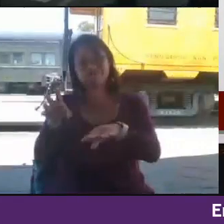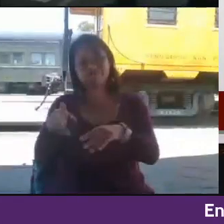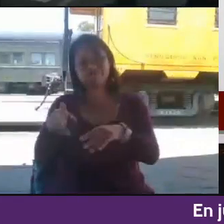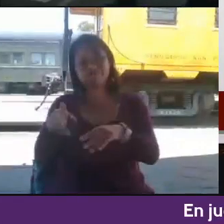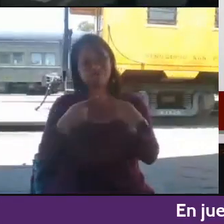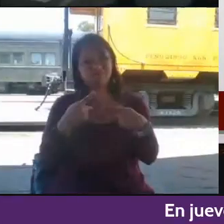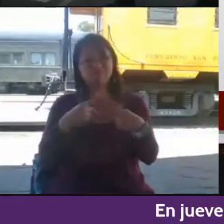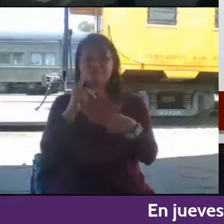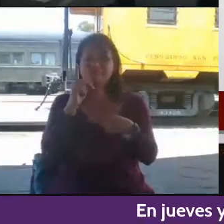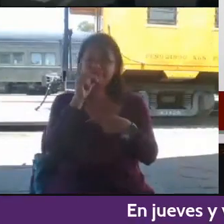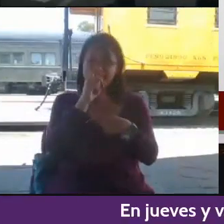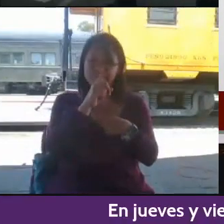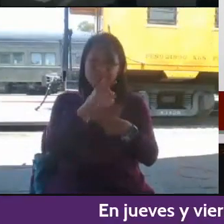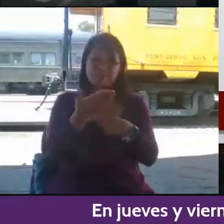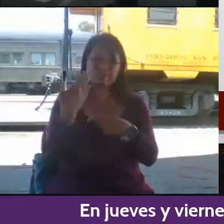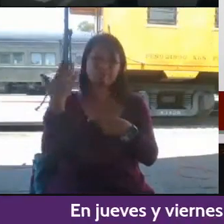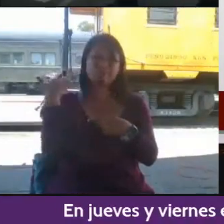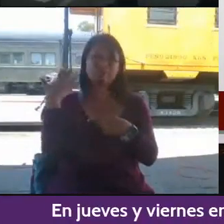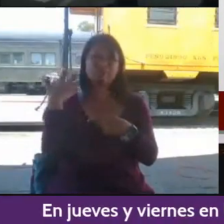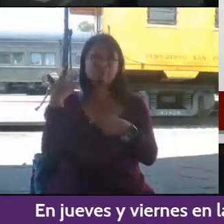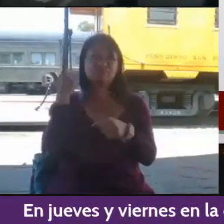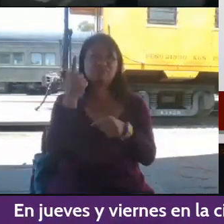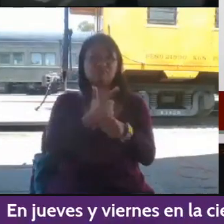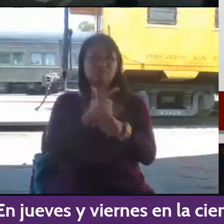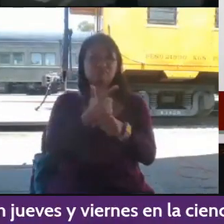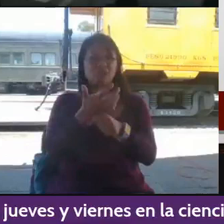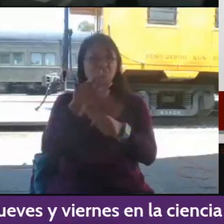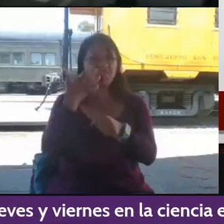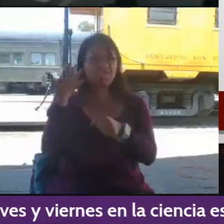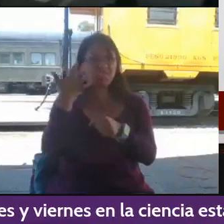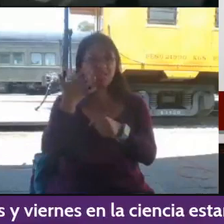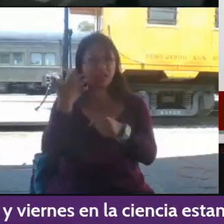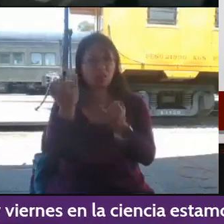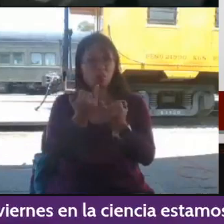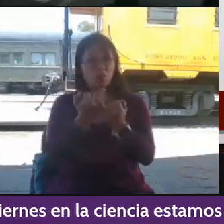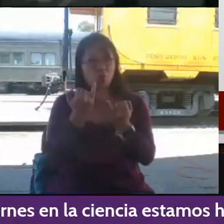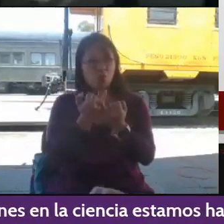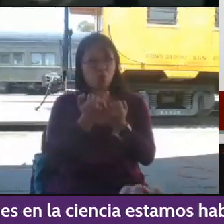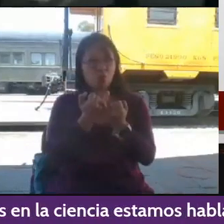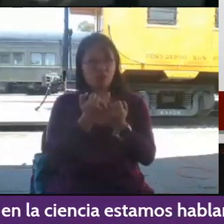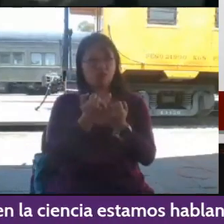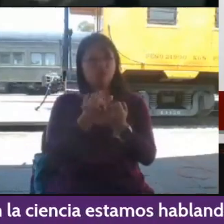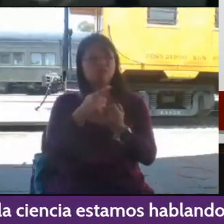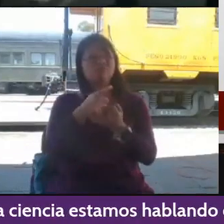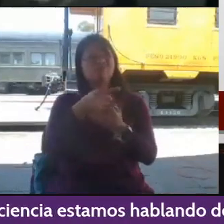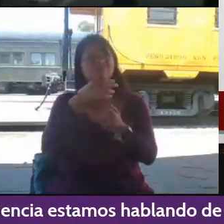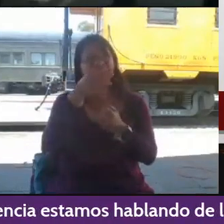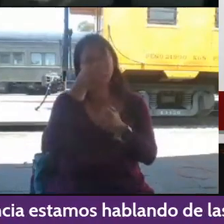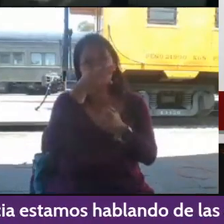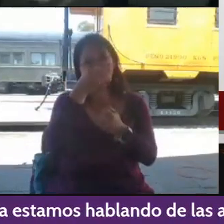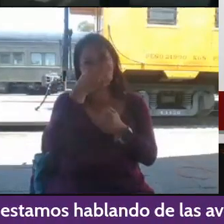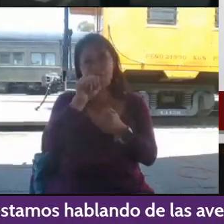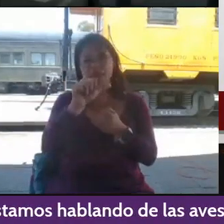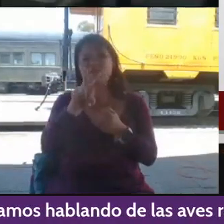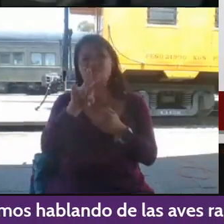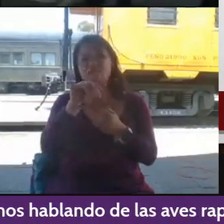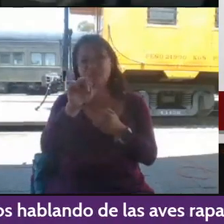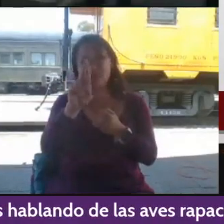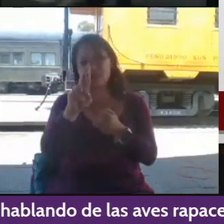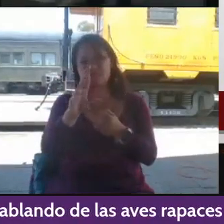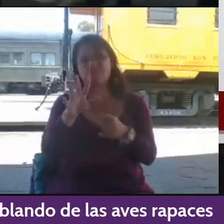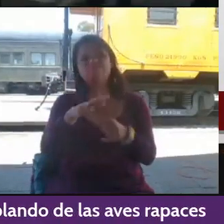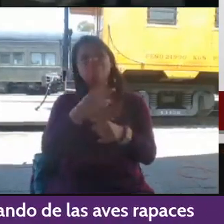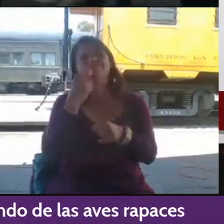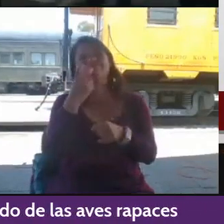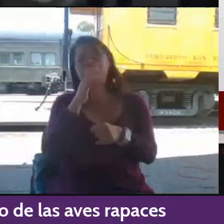una situación complicada. Hace poco detectaron un tigre en un zoológico, también contagiado de gripe aviar. Entonces no podemos estar agarrando cualquier animal